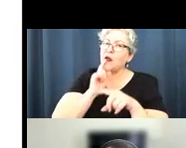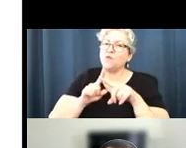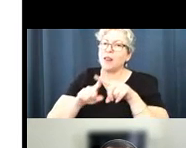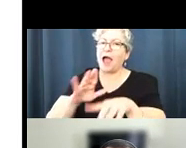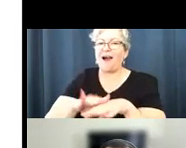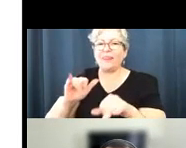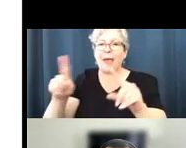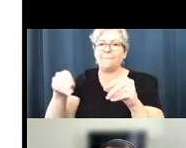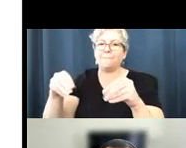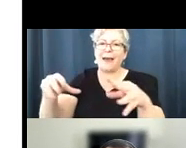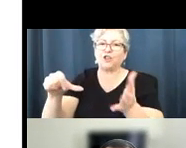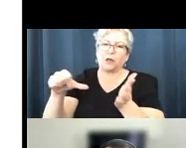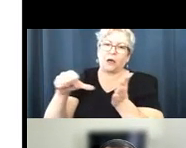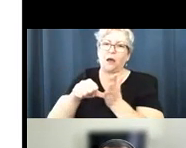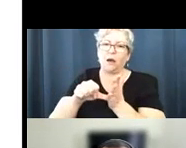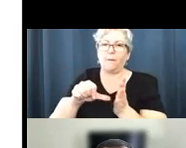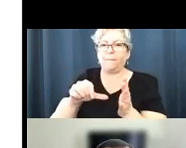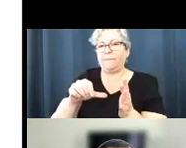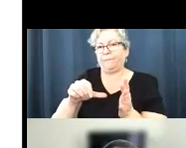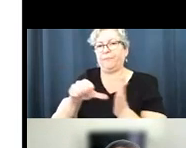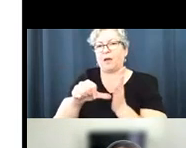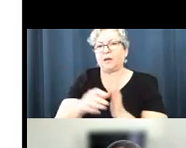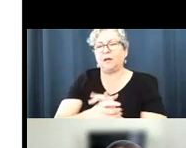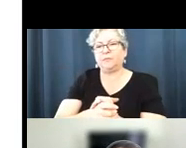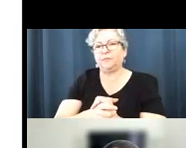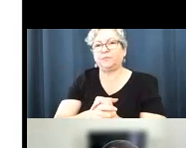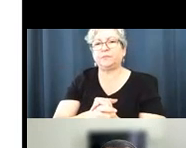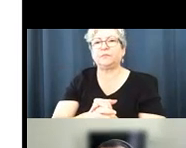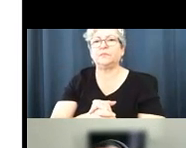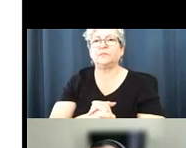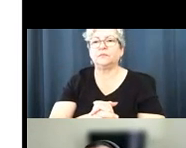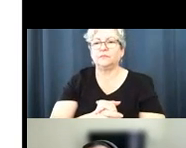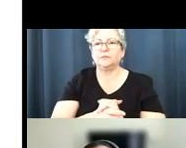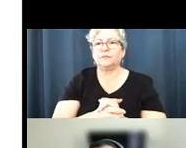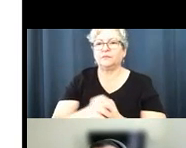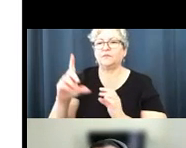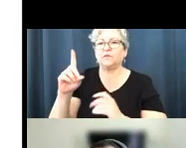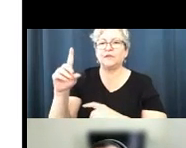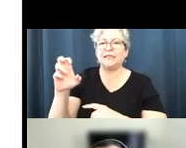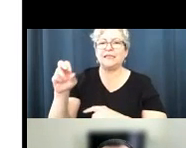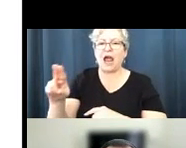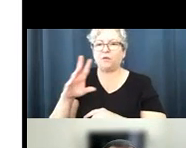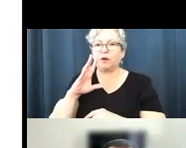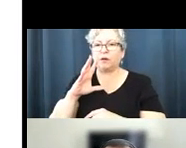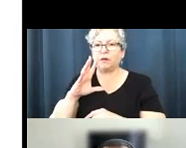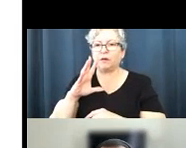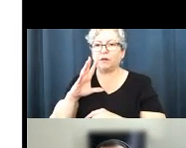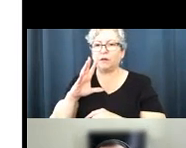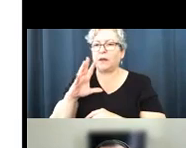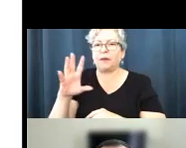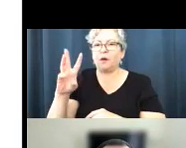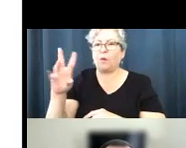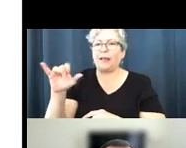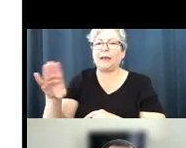posible y no tratar de ¿verdad? Pensar tener un botón mágico. O sea,